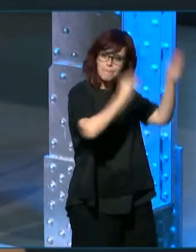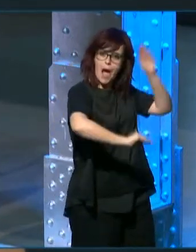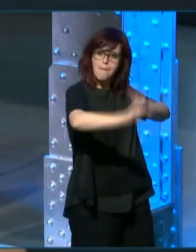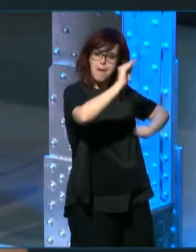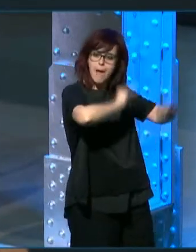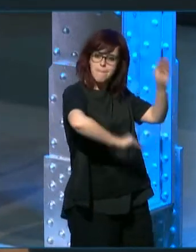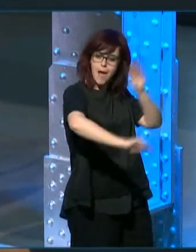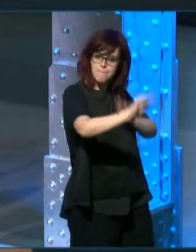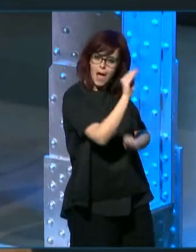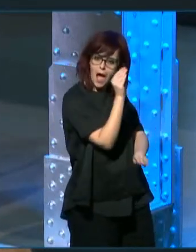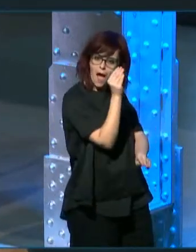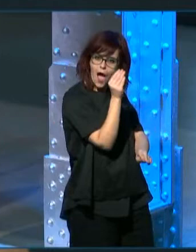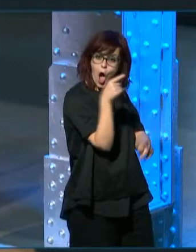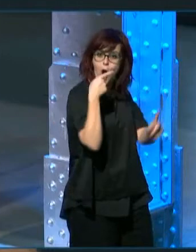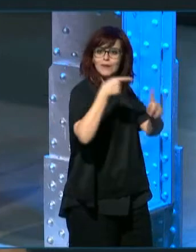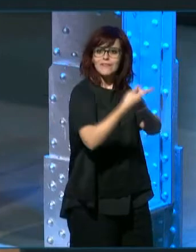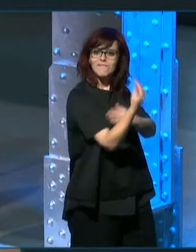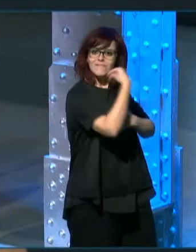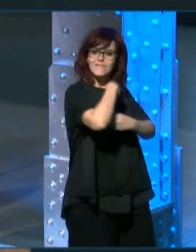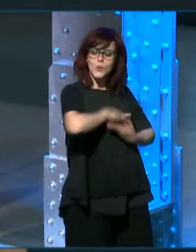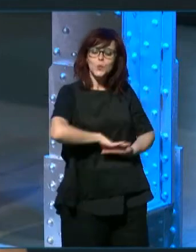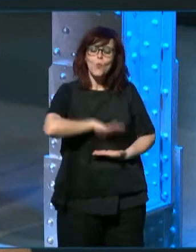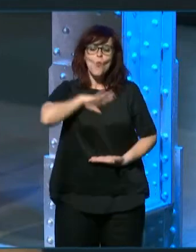en la literatura porque si la vida me saciara